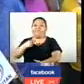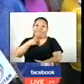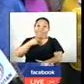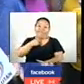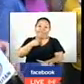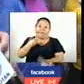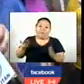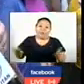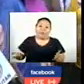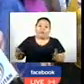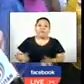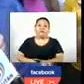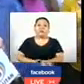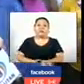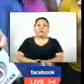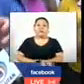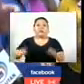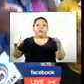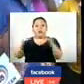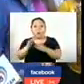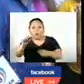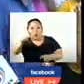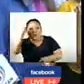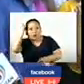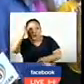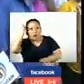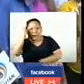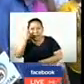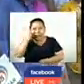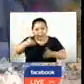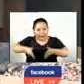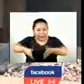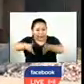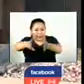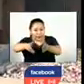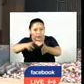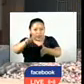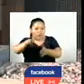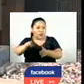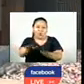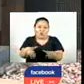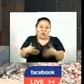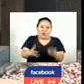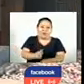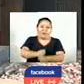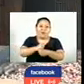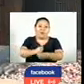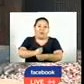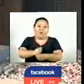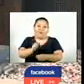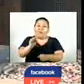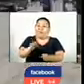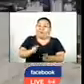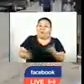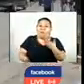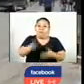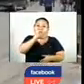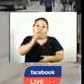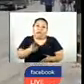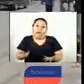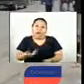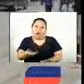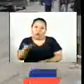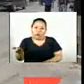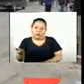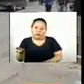también nos daba otra versión de manejando aquí en la calle que es una zona insegura donde el producto se puede echar a perder estamos